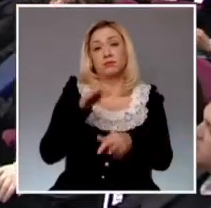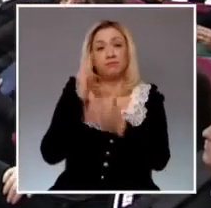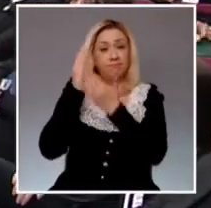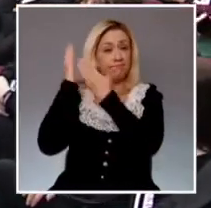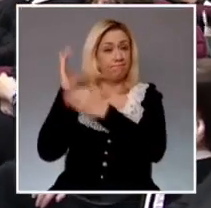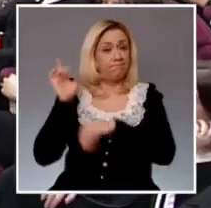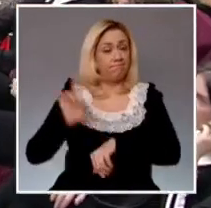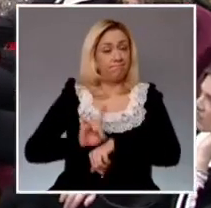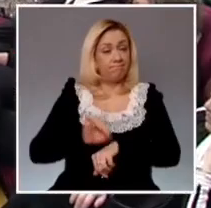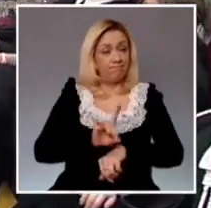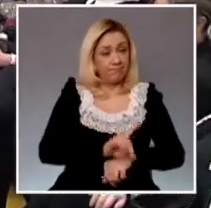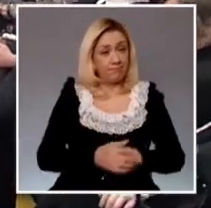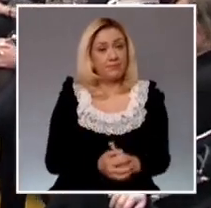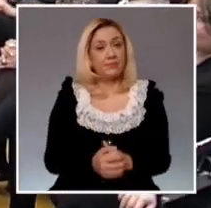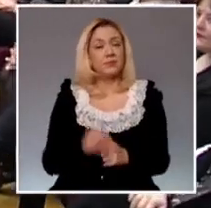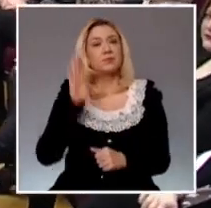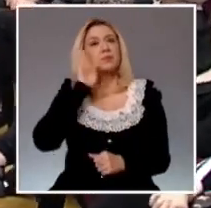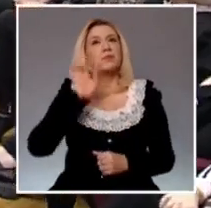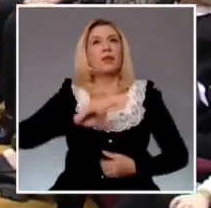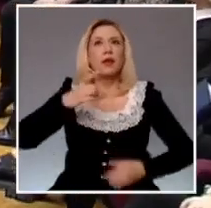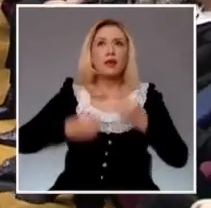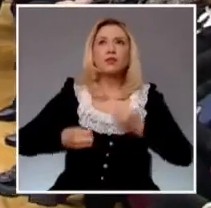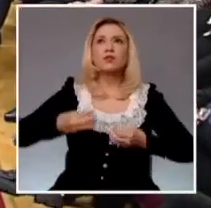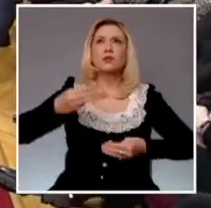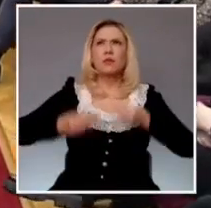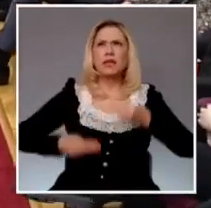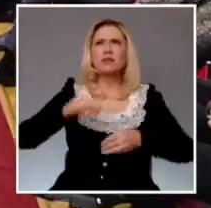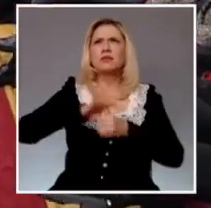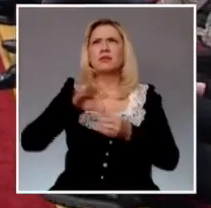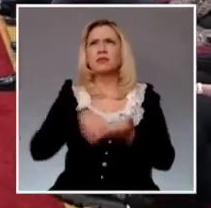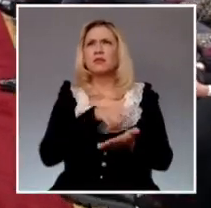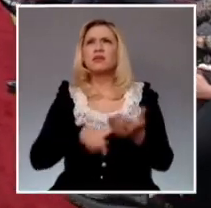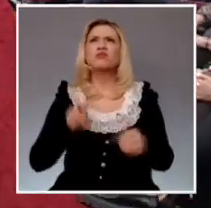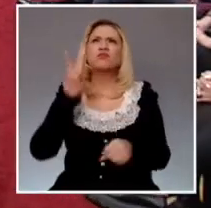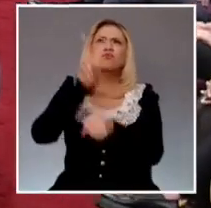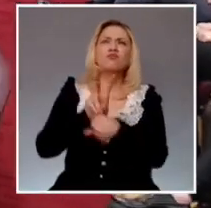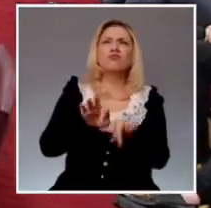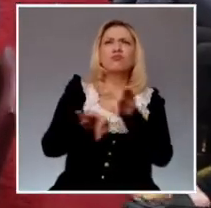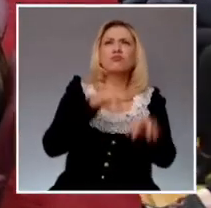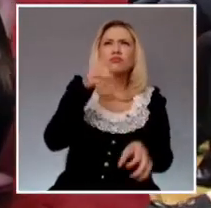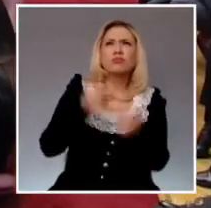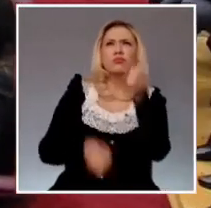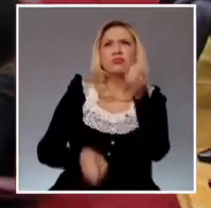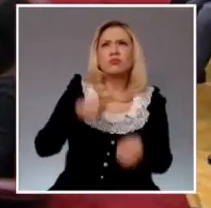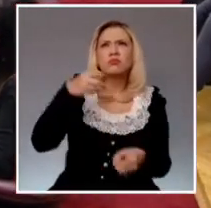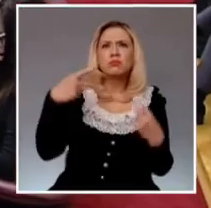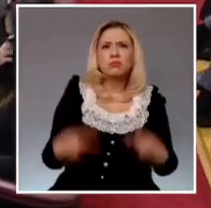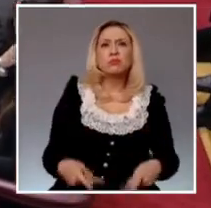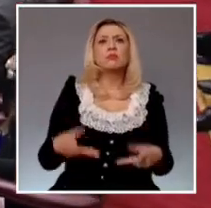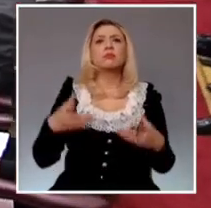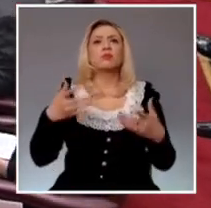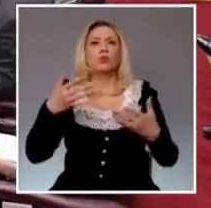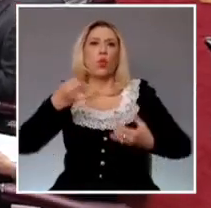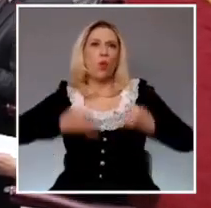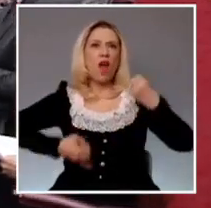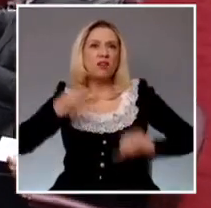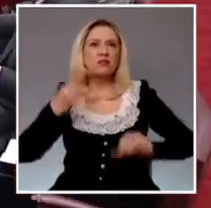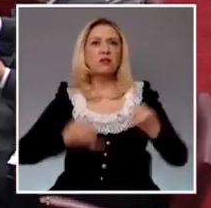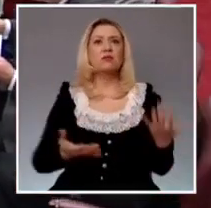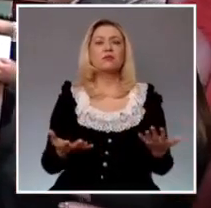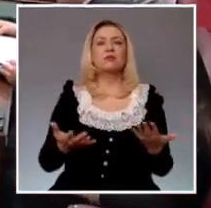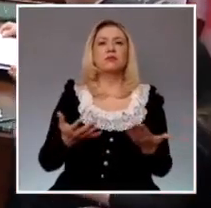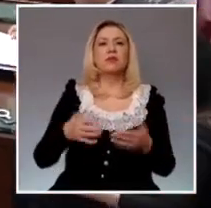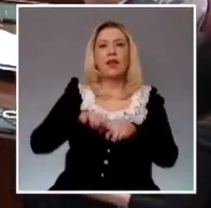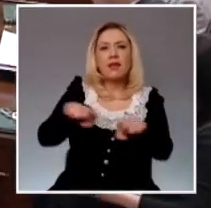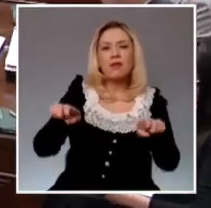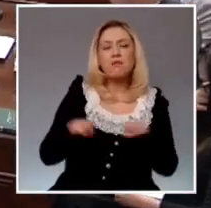ministros, magistrados electorales, consejeros de la Judicatura Federal, impartidores de justicia, colaboradores y familiares, el